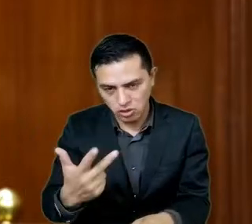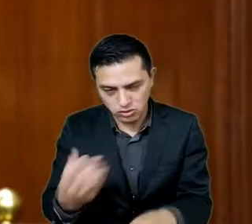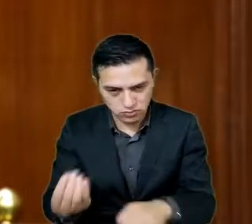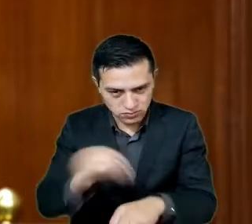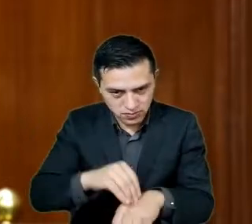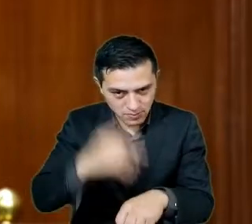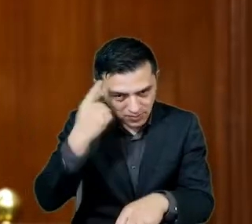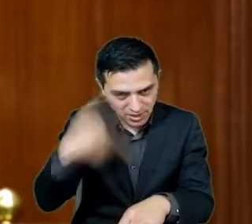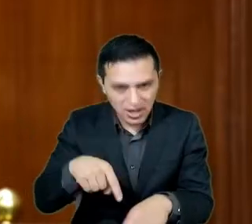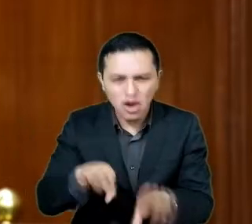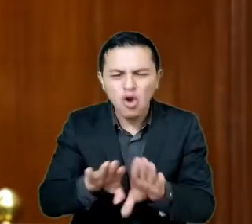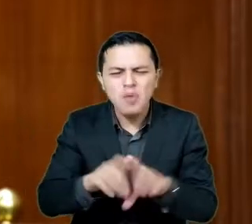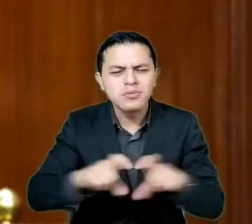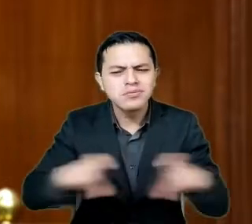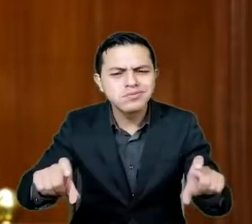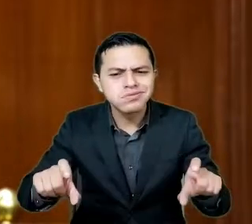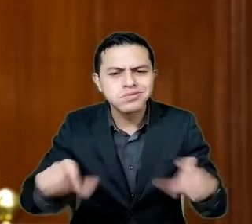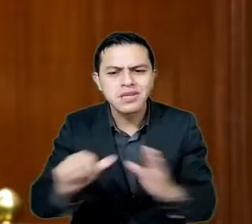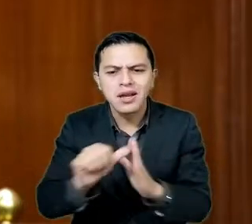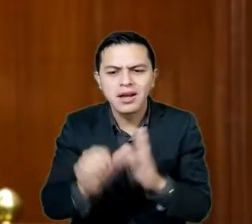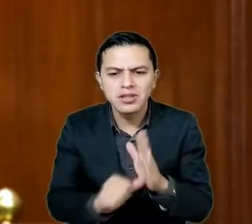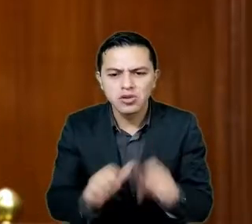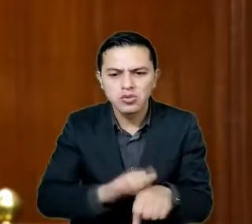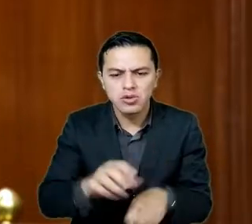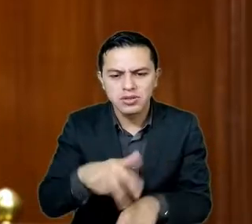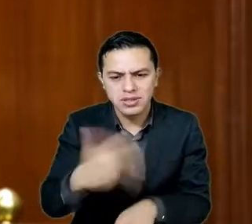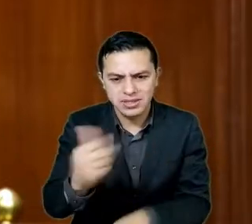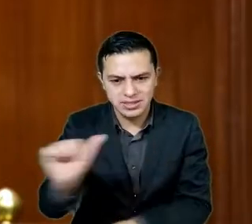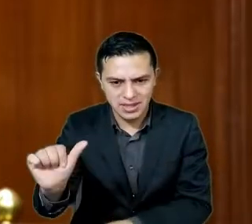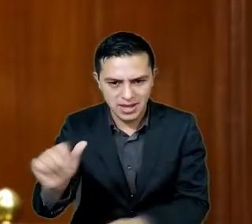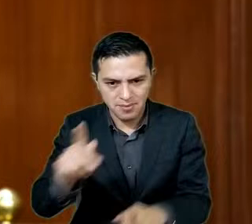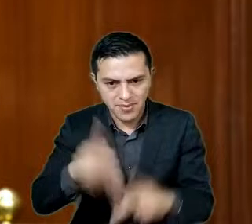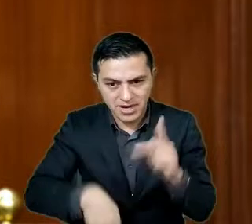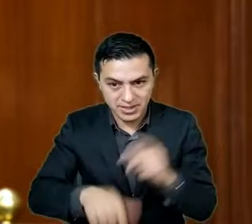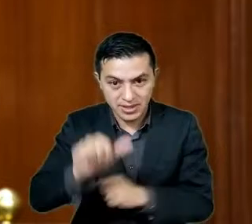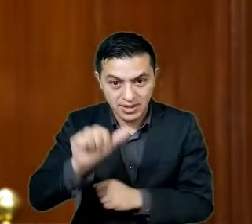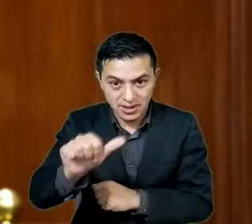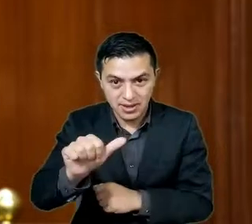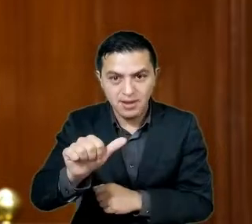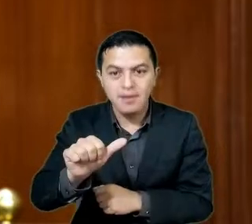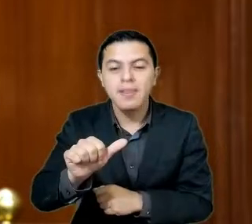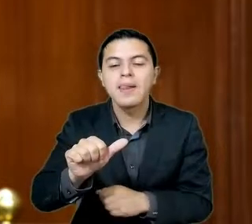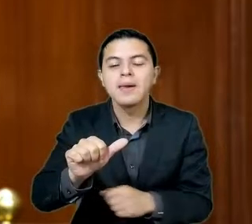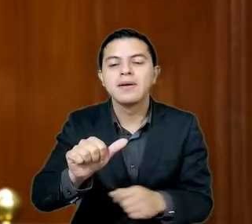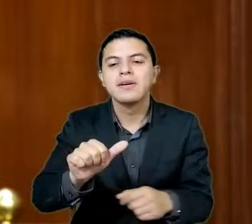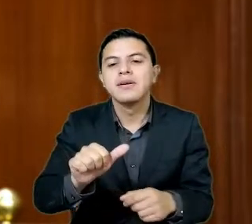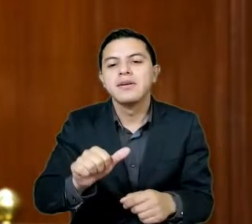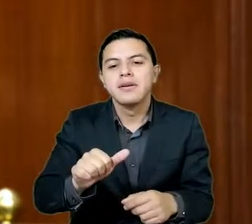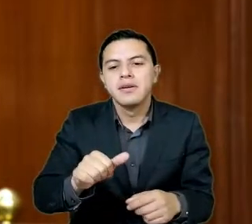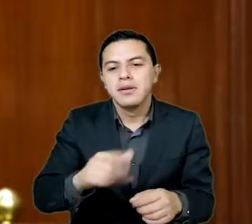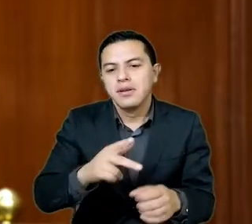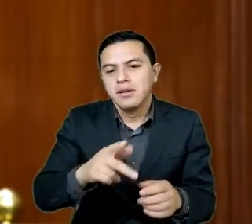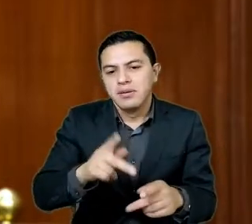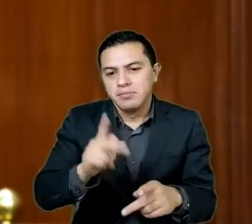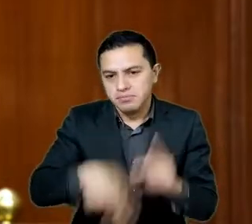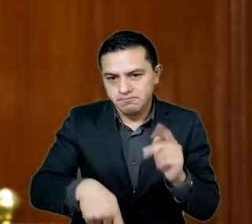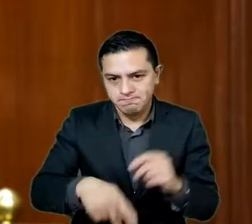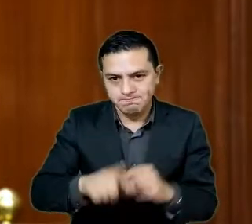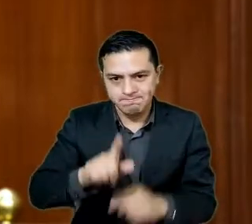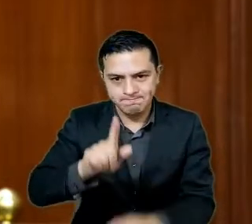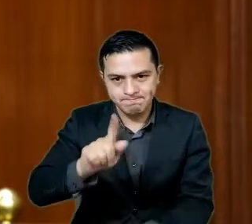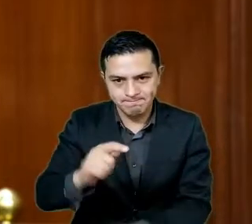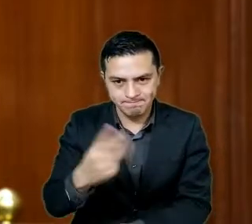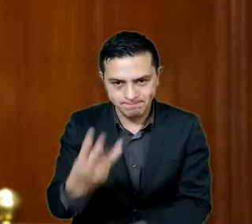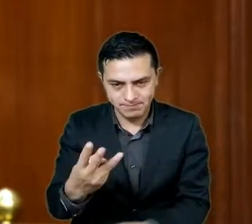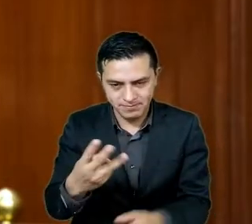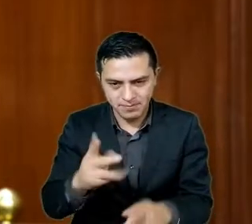como sigue. Artículo 13A, fracción 23ª, inciso A, los relacionados con el